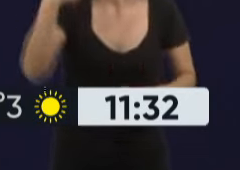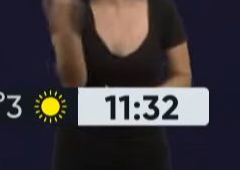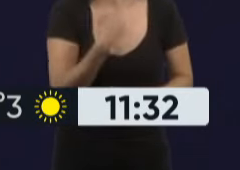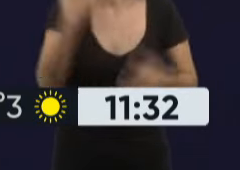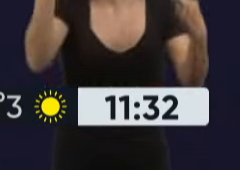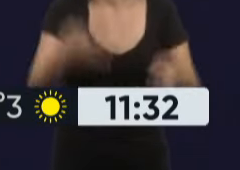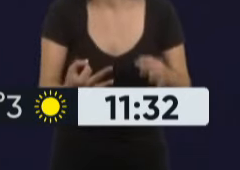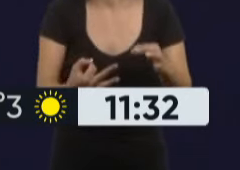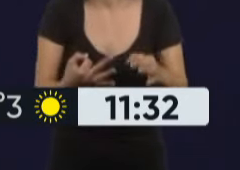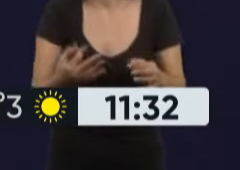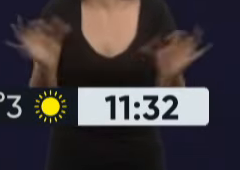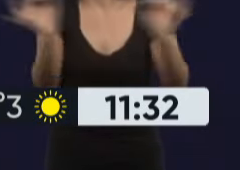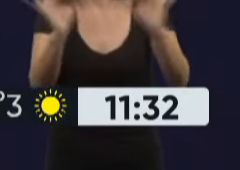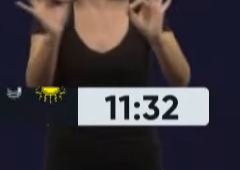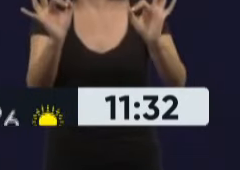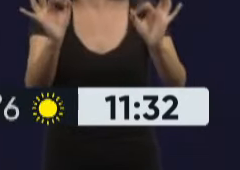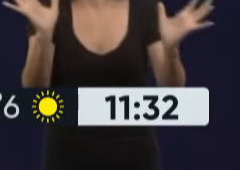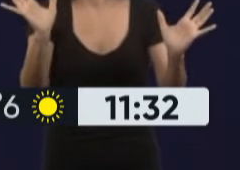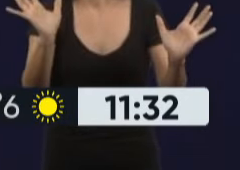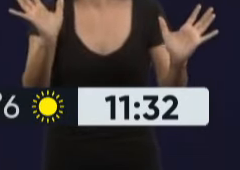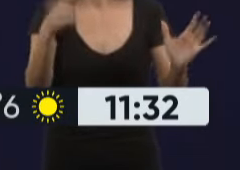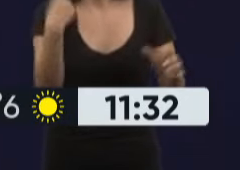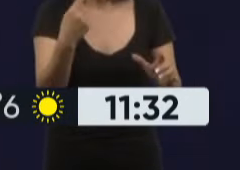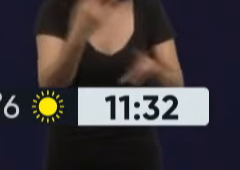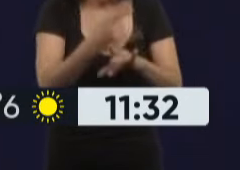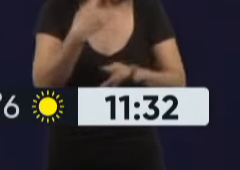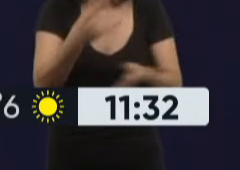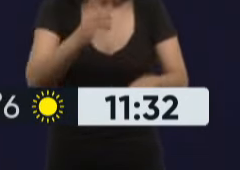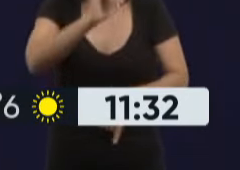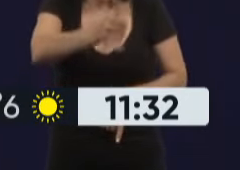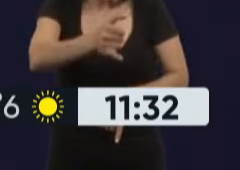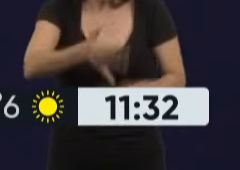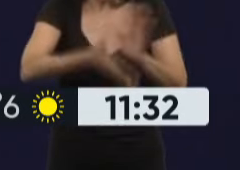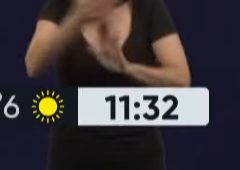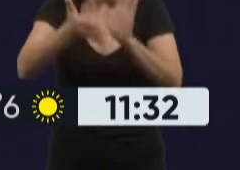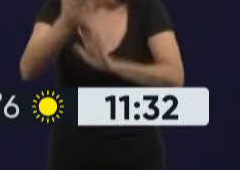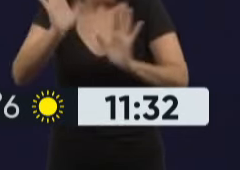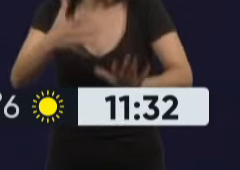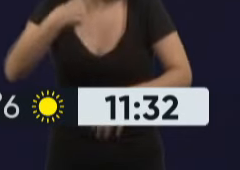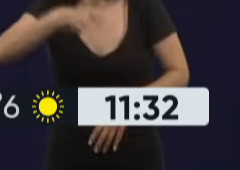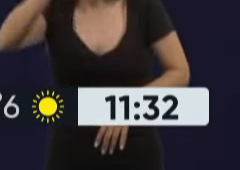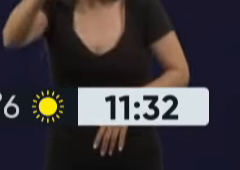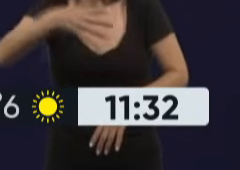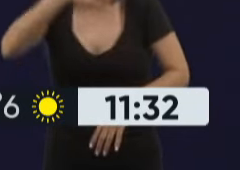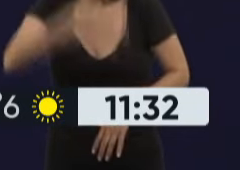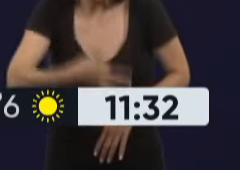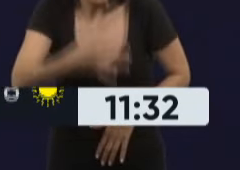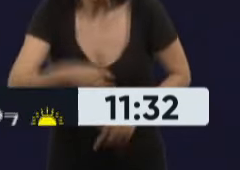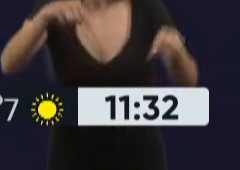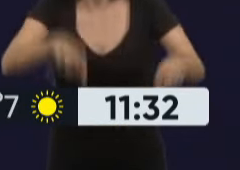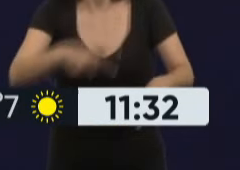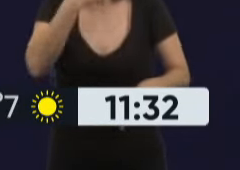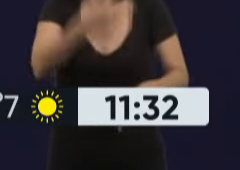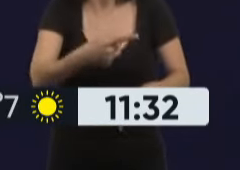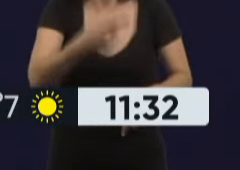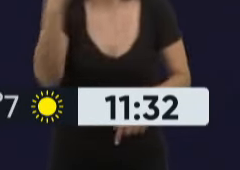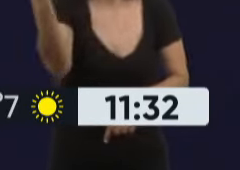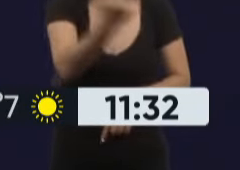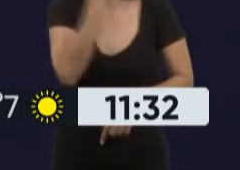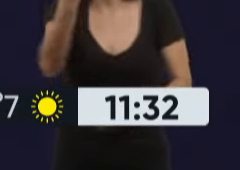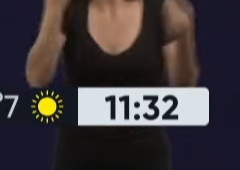hacer pero no sé por qué Porque siempre dijimos que lo íbamos a hacer eh hoy decía hoy hablaba del valor de la palabra no me